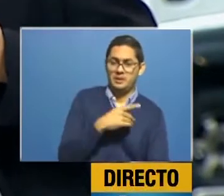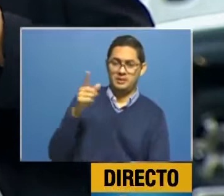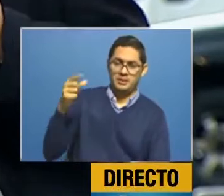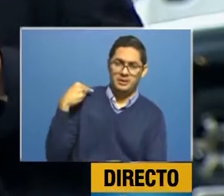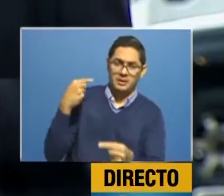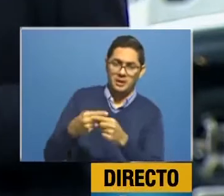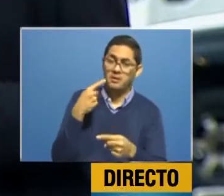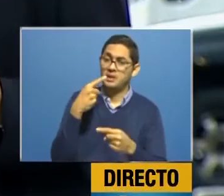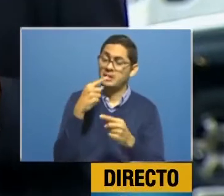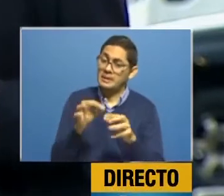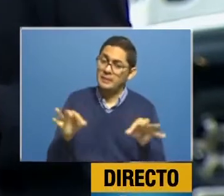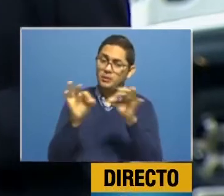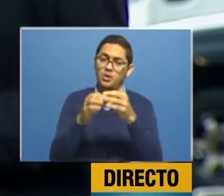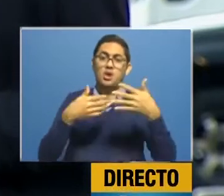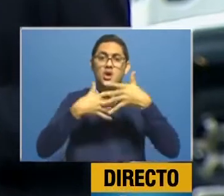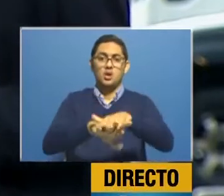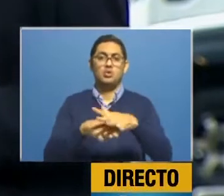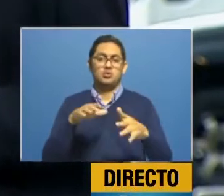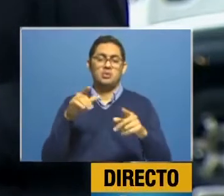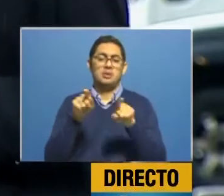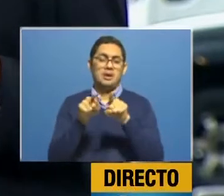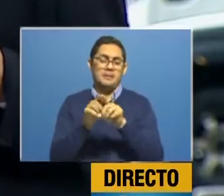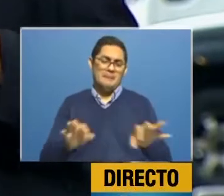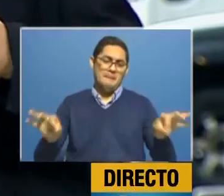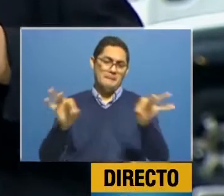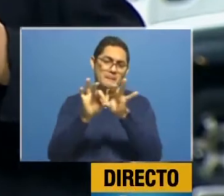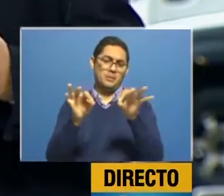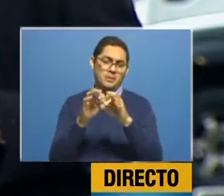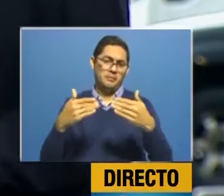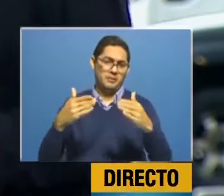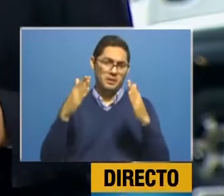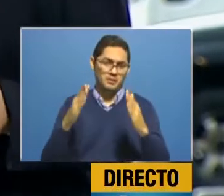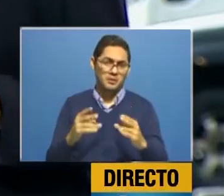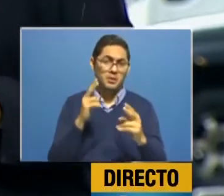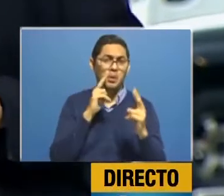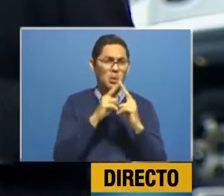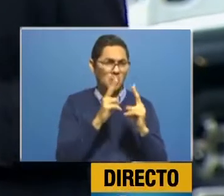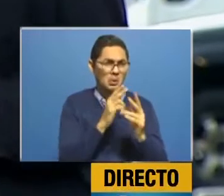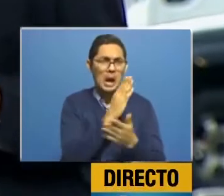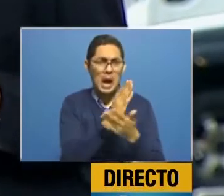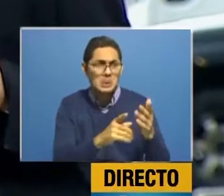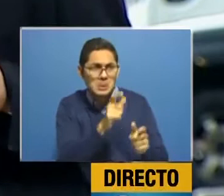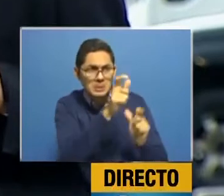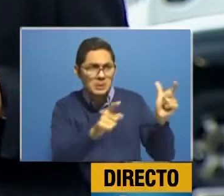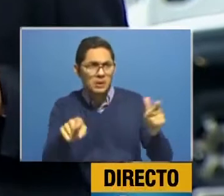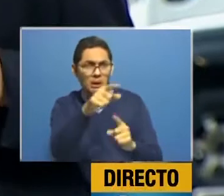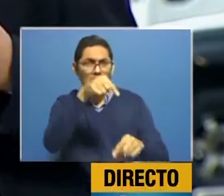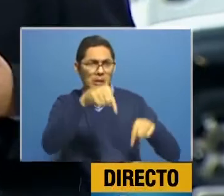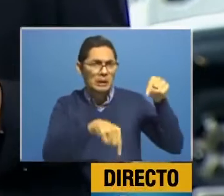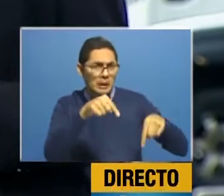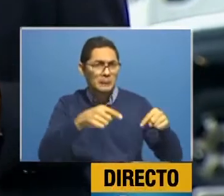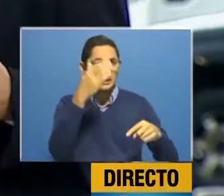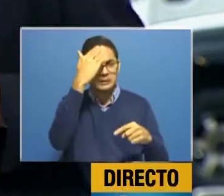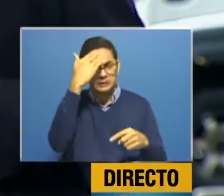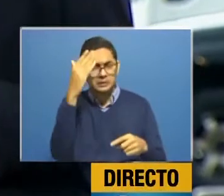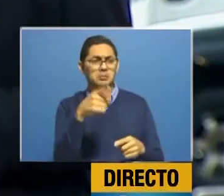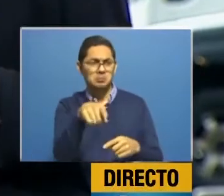de la inclusión también es parte de todos los panameños. Conocemos a alguien que tiene algún tipo de